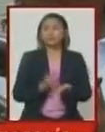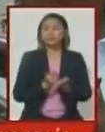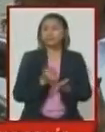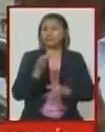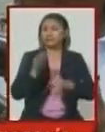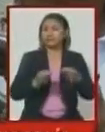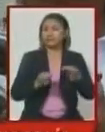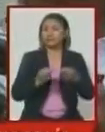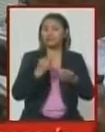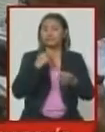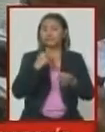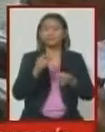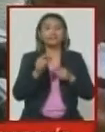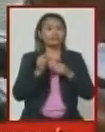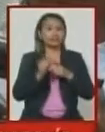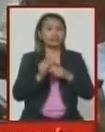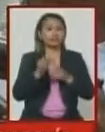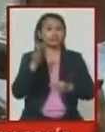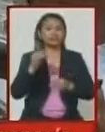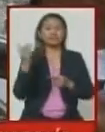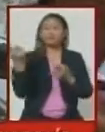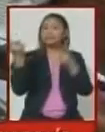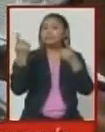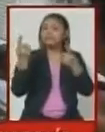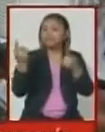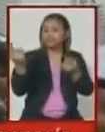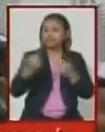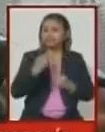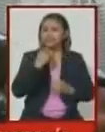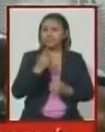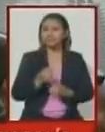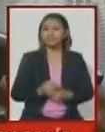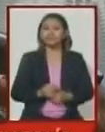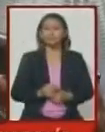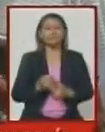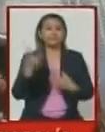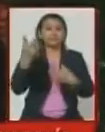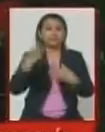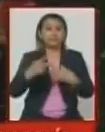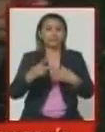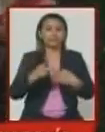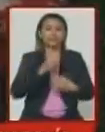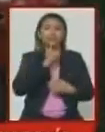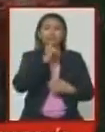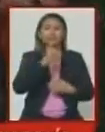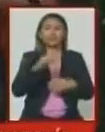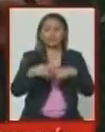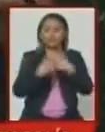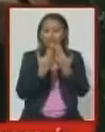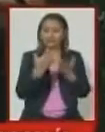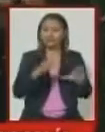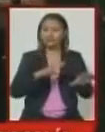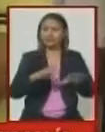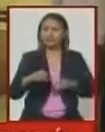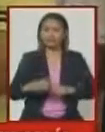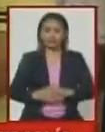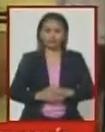amenaza, si vale el término decirlo así, de que no vengan y digan la real participación de cómo ha